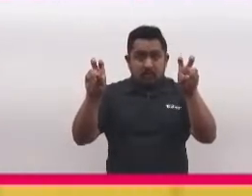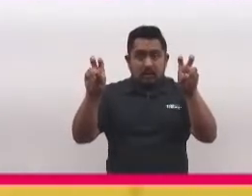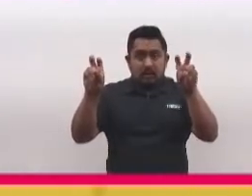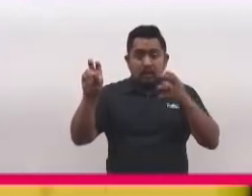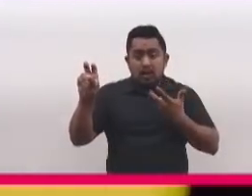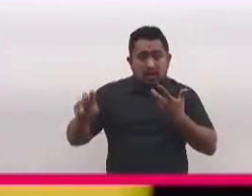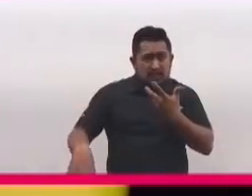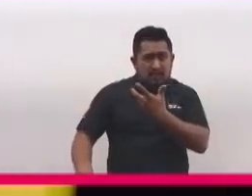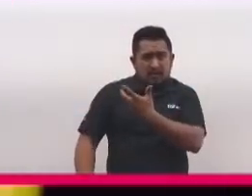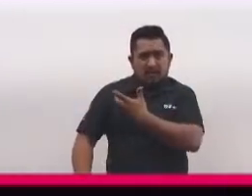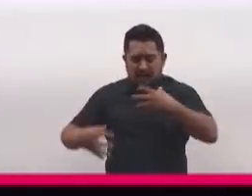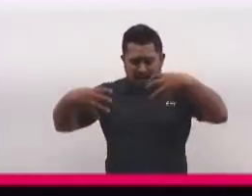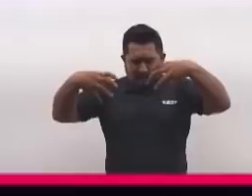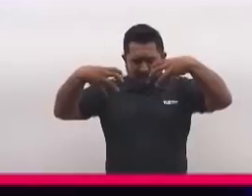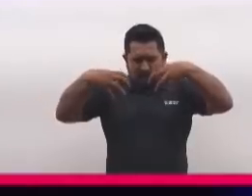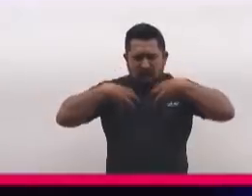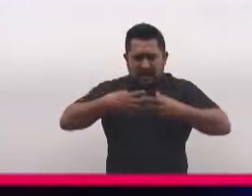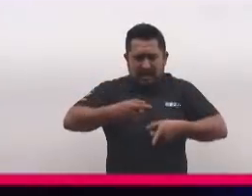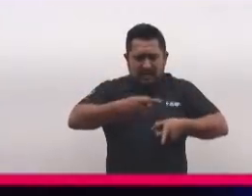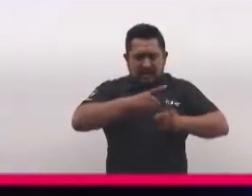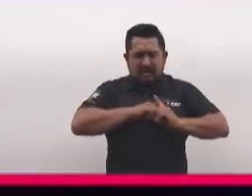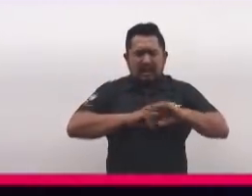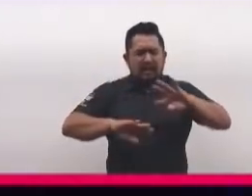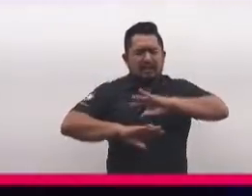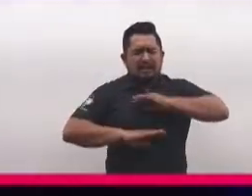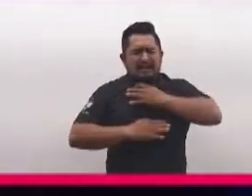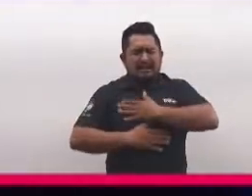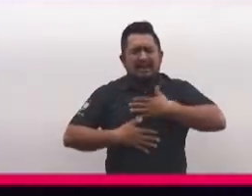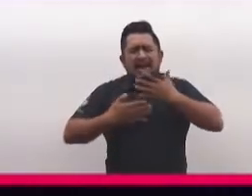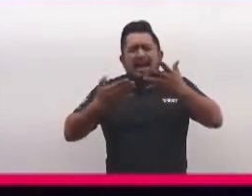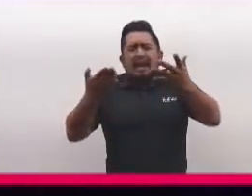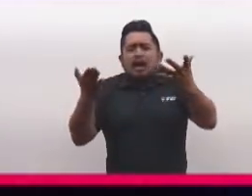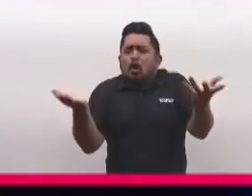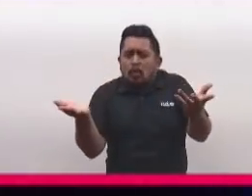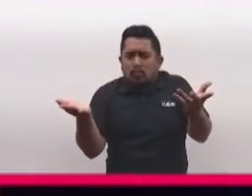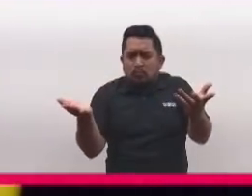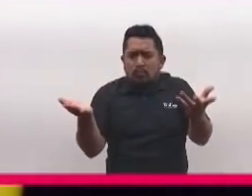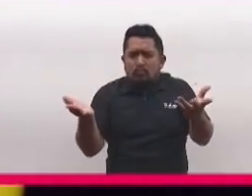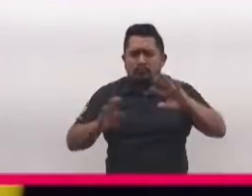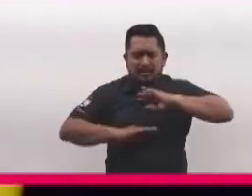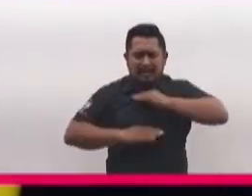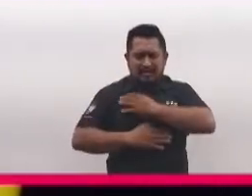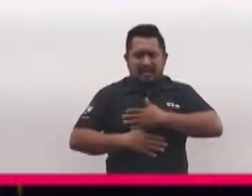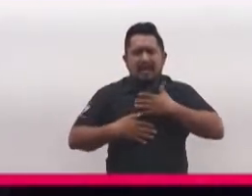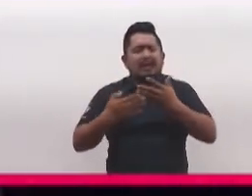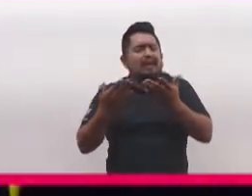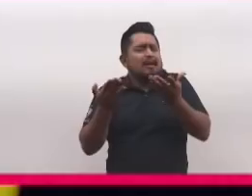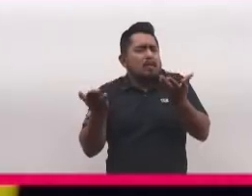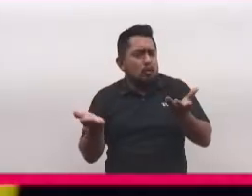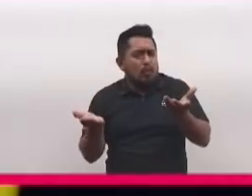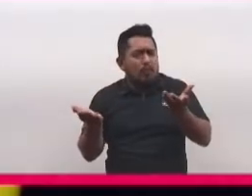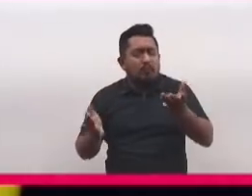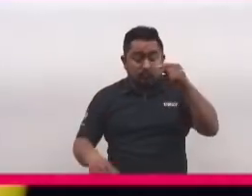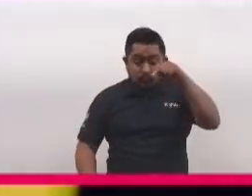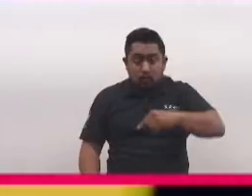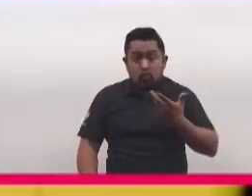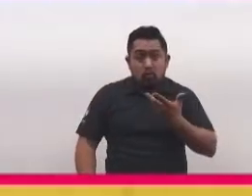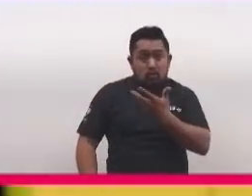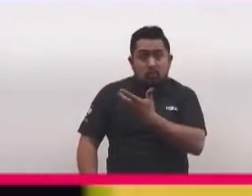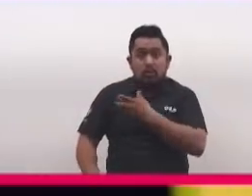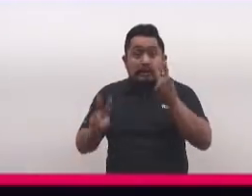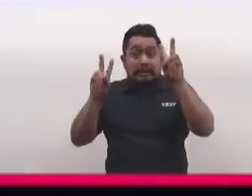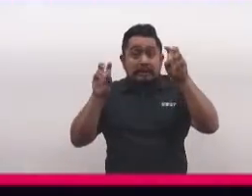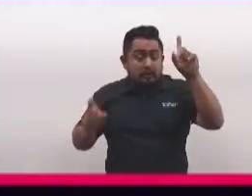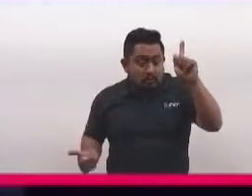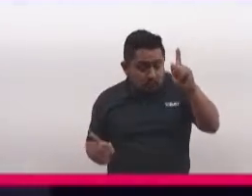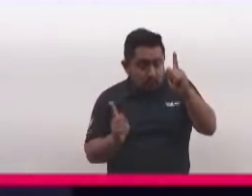disfrutar mi vida cristiana lo puedes ir conmigo como disfrutar mi vida cristiana cuando nosotros llegamos al señor